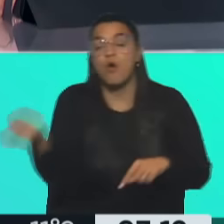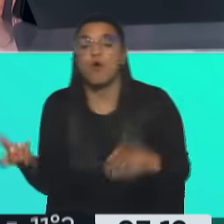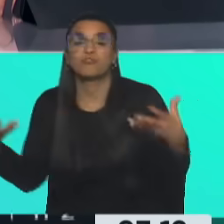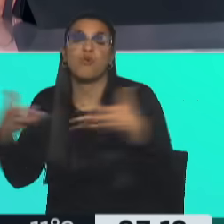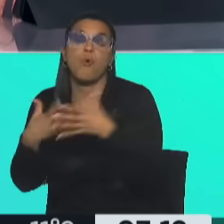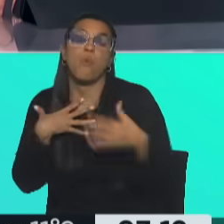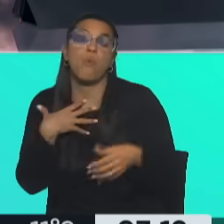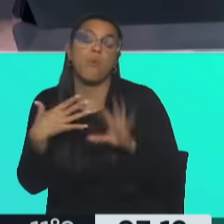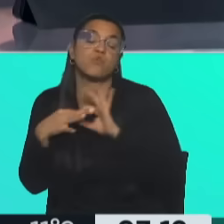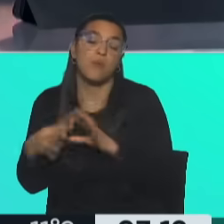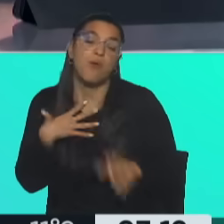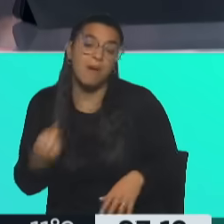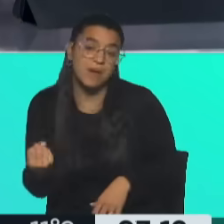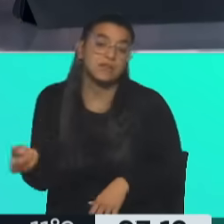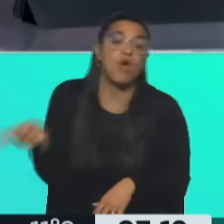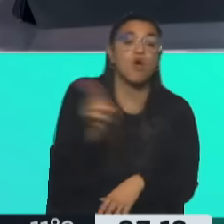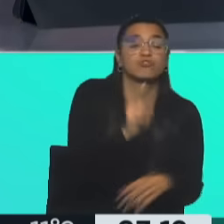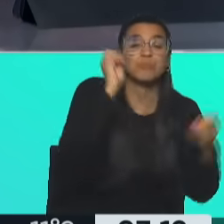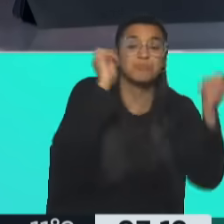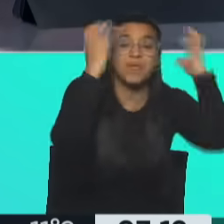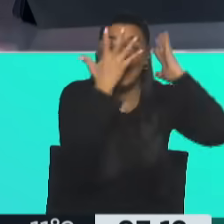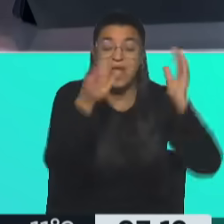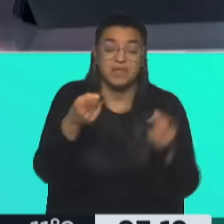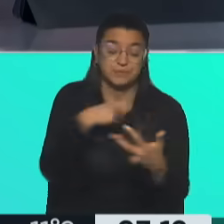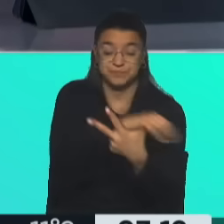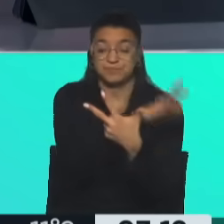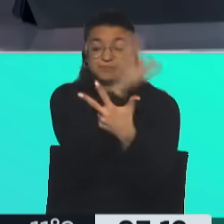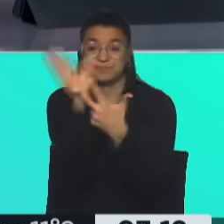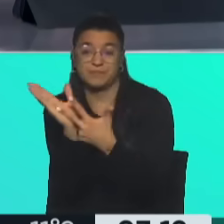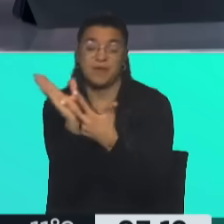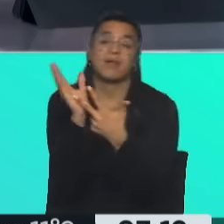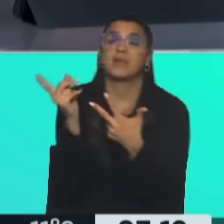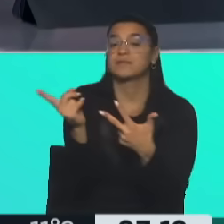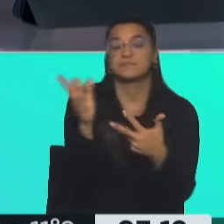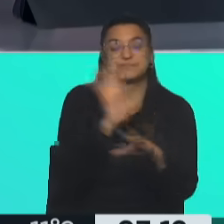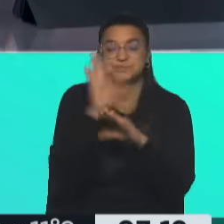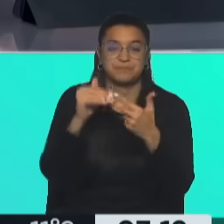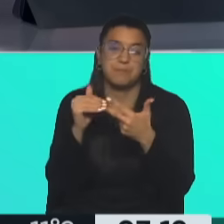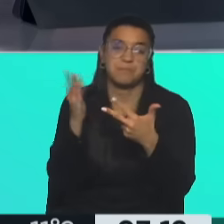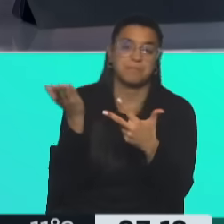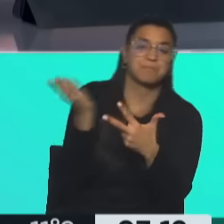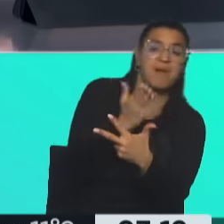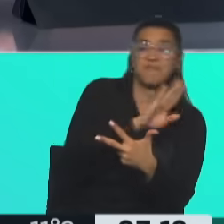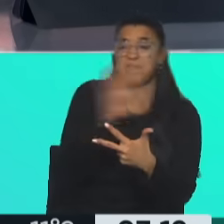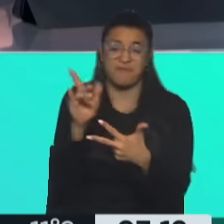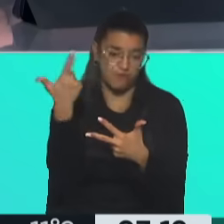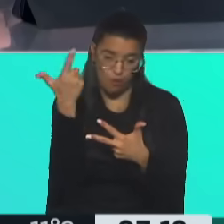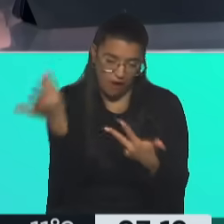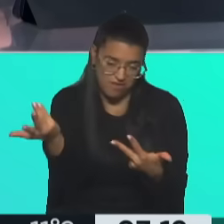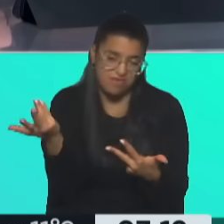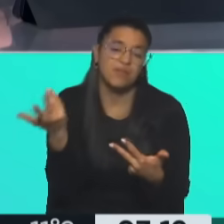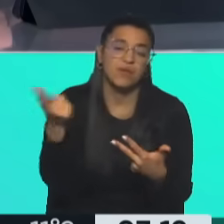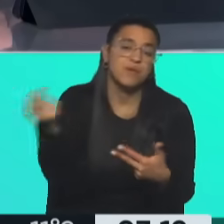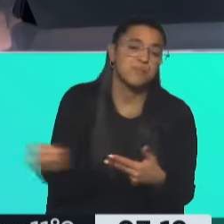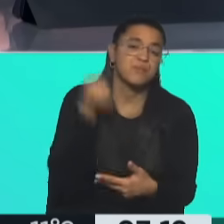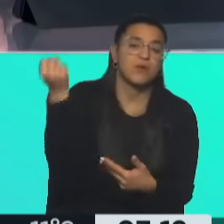Unión por la patria y por otro lado Javier milei en el escenario de tercios ninguno supera claramente al otro con lo que va a ser muy importante